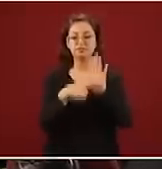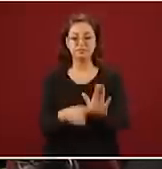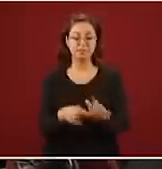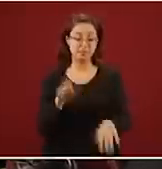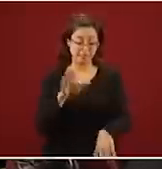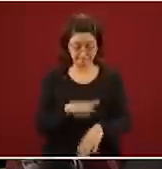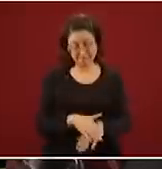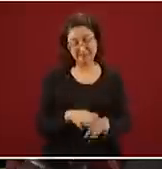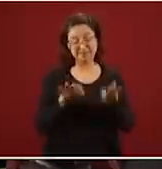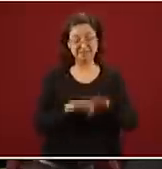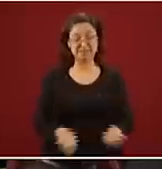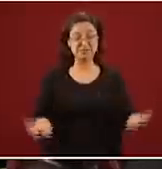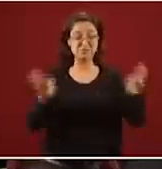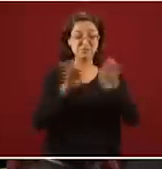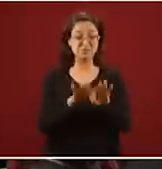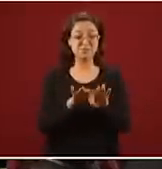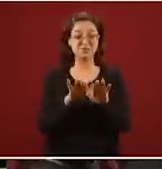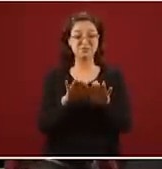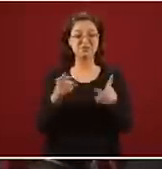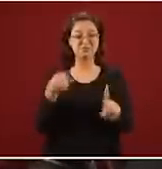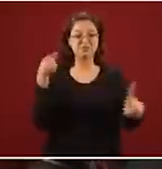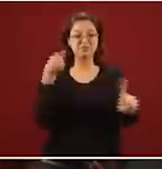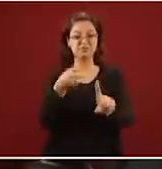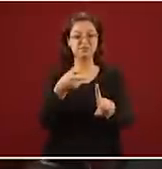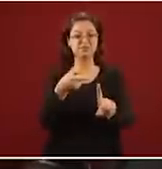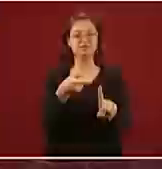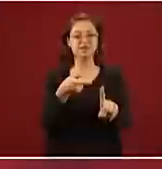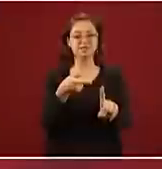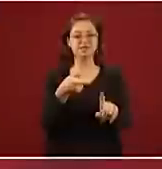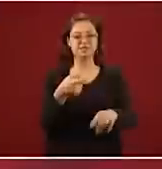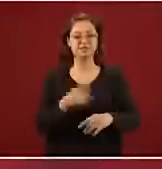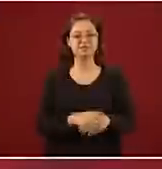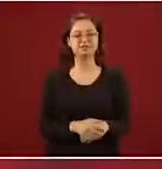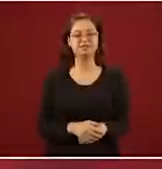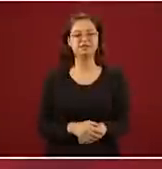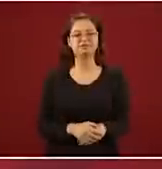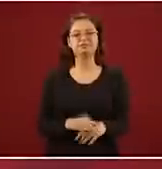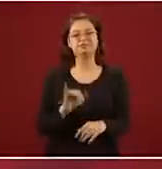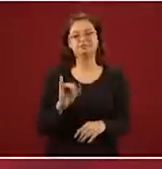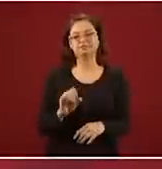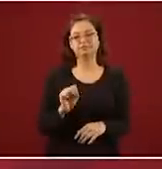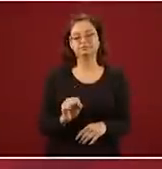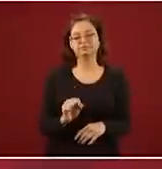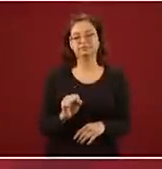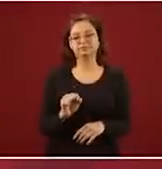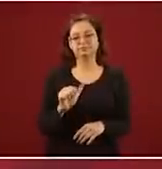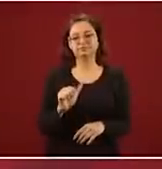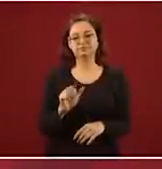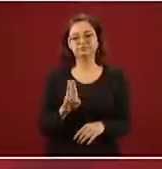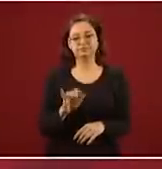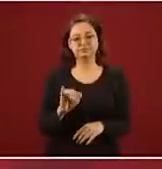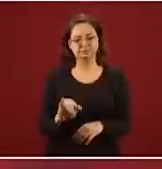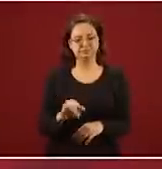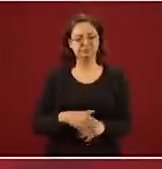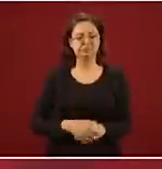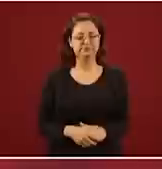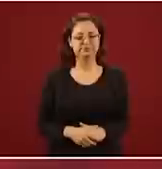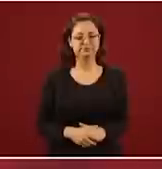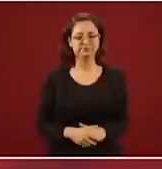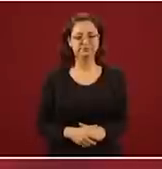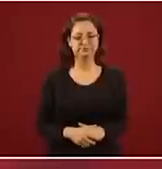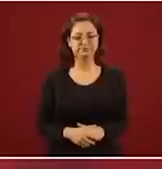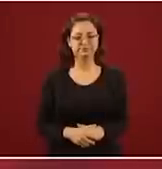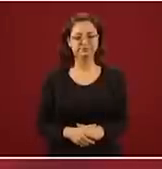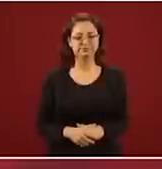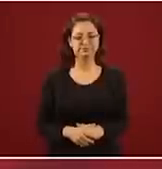énfasis en el Instituto de la Salud para el Bienestar, que se